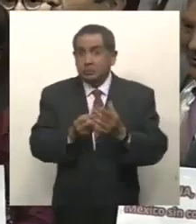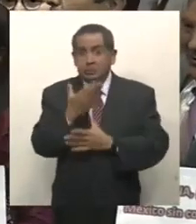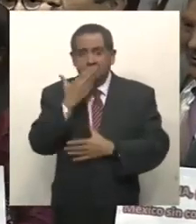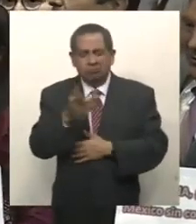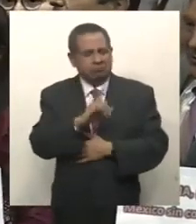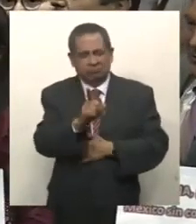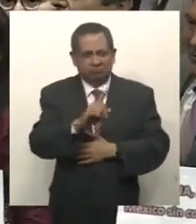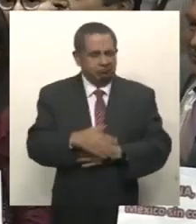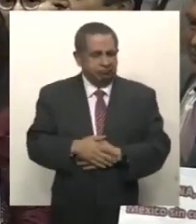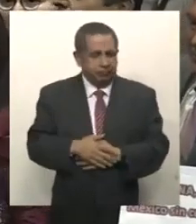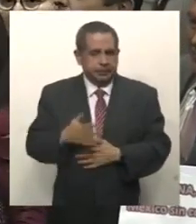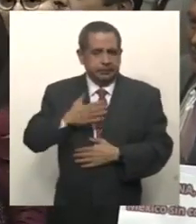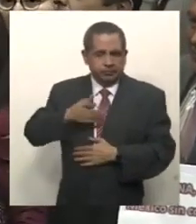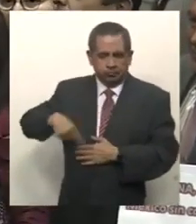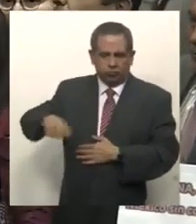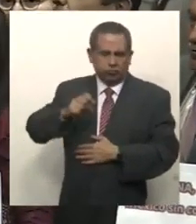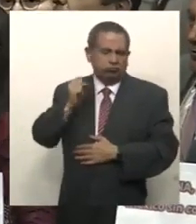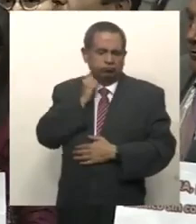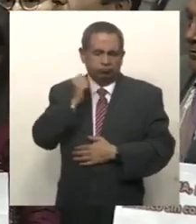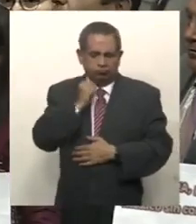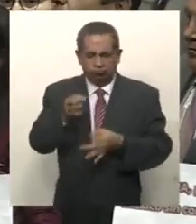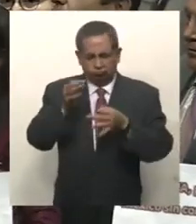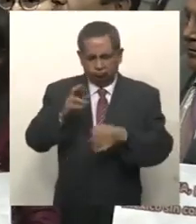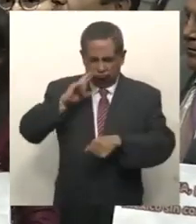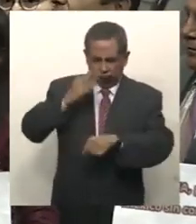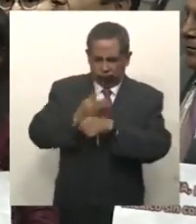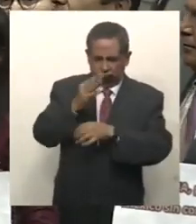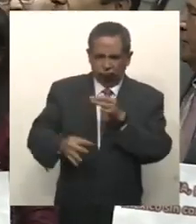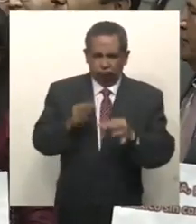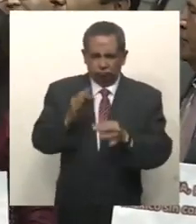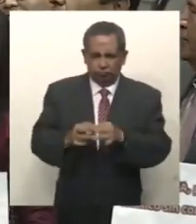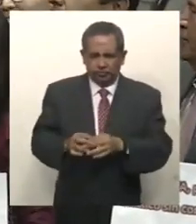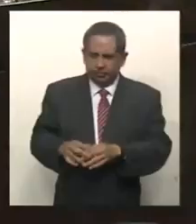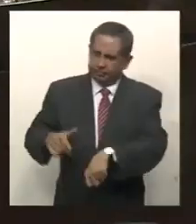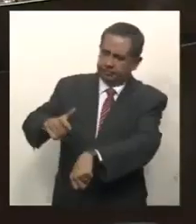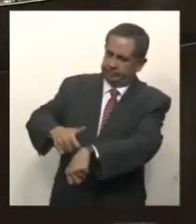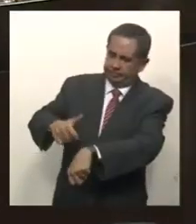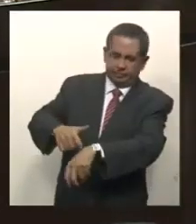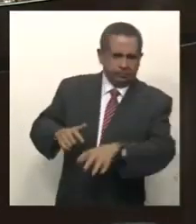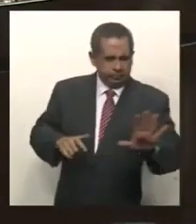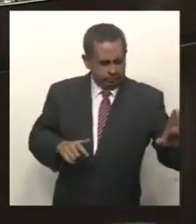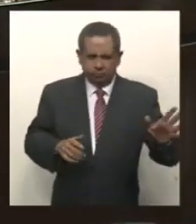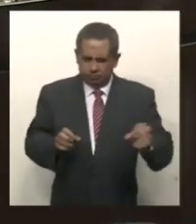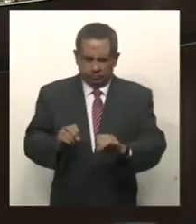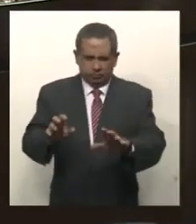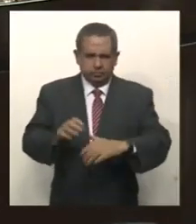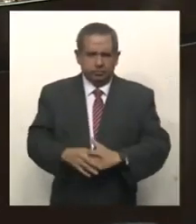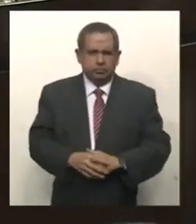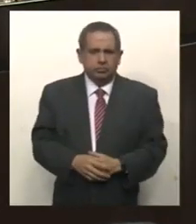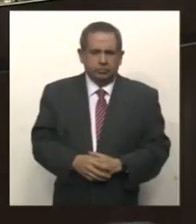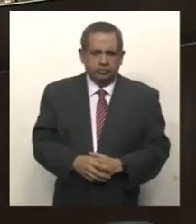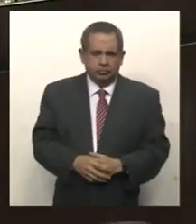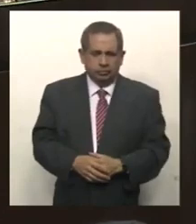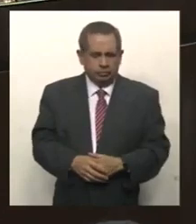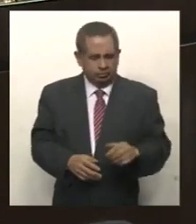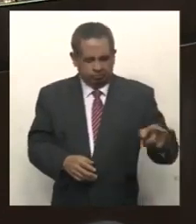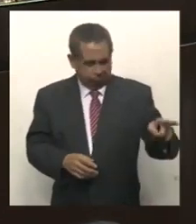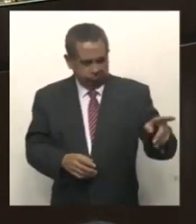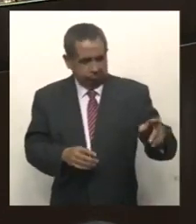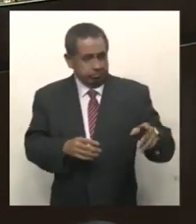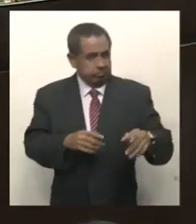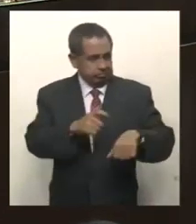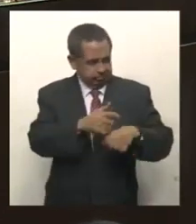Nosotros en el Senado actuaremos con responsabilidad. Está en tiempo de compensación. En el Senado gracias a ustedes. hablaremos